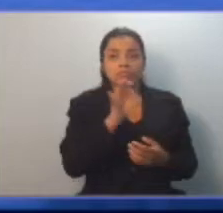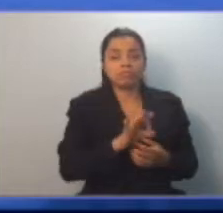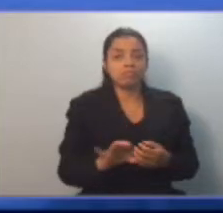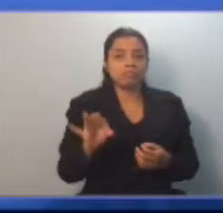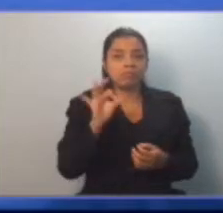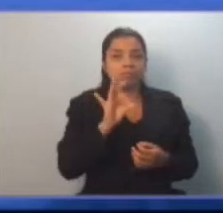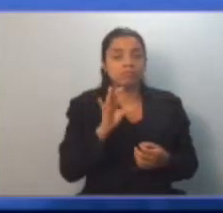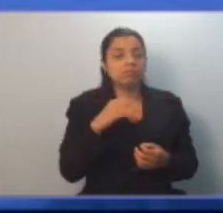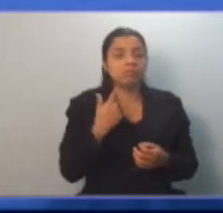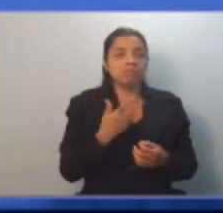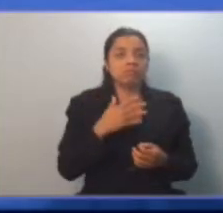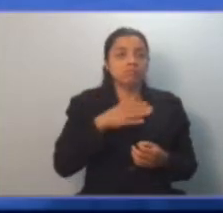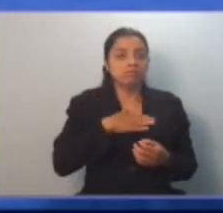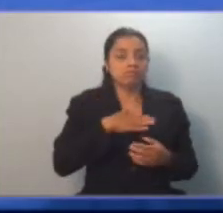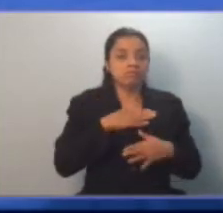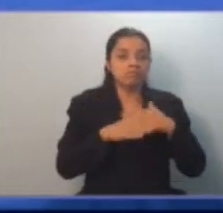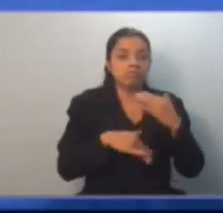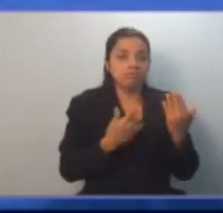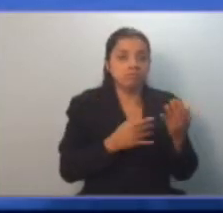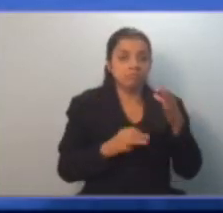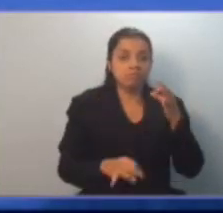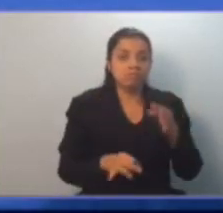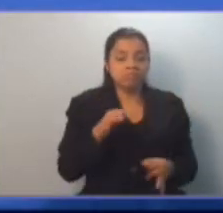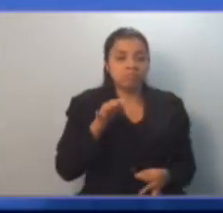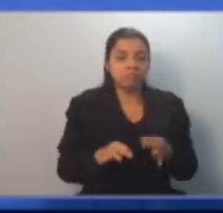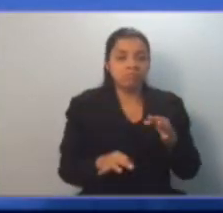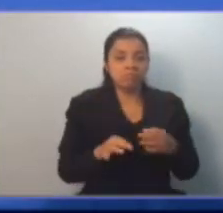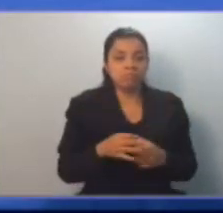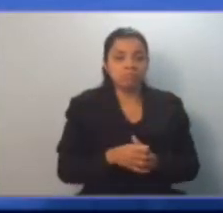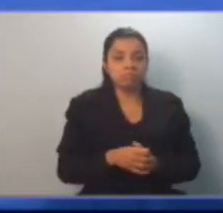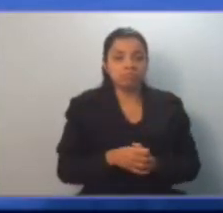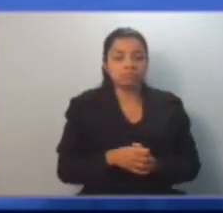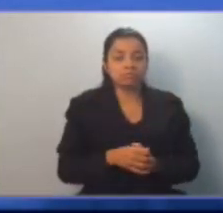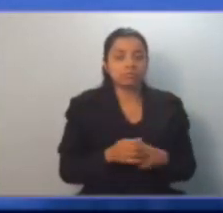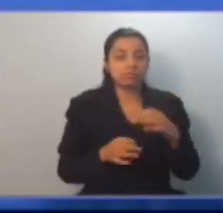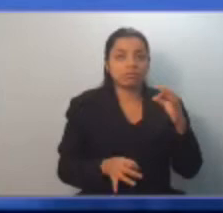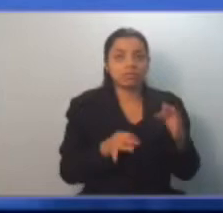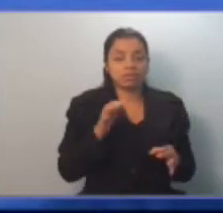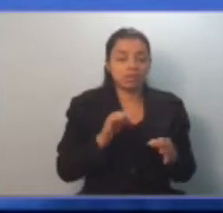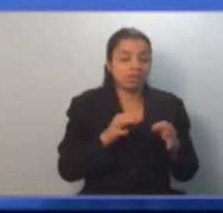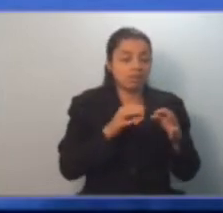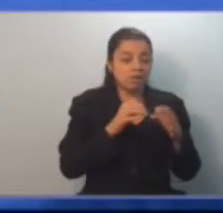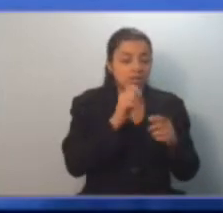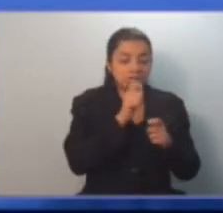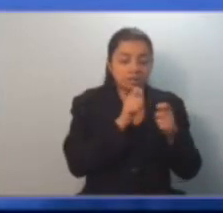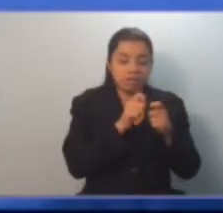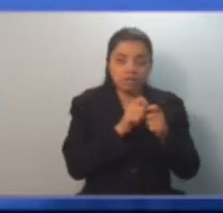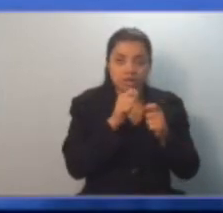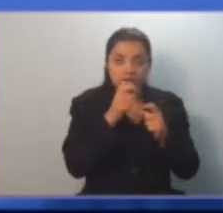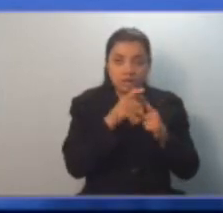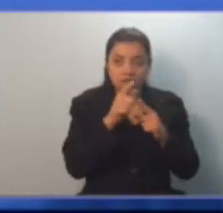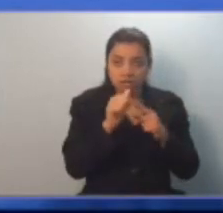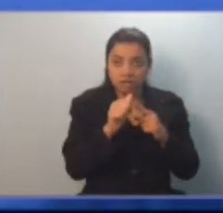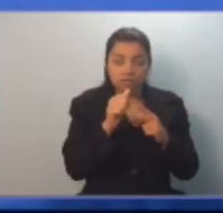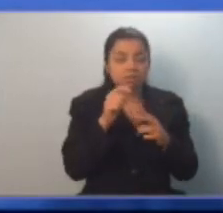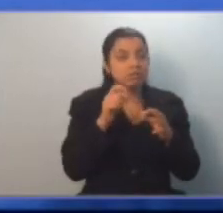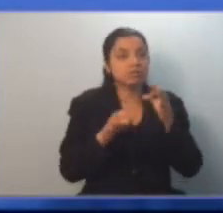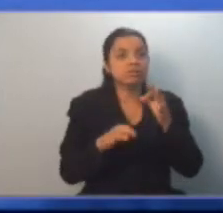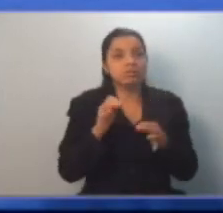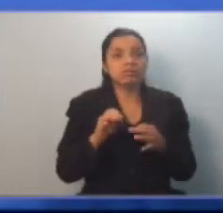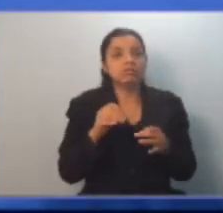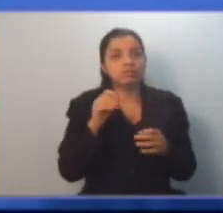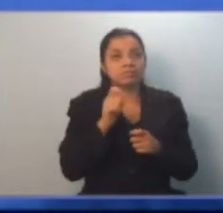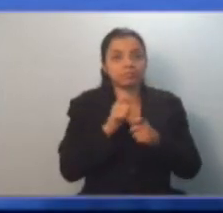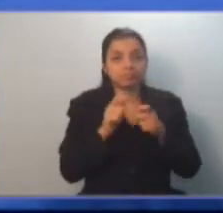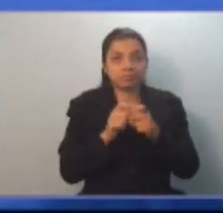fortalecerlos, y tenemos entonces aquí que hay el juzgado especializado A, el juzgado especializado B, se ha creado ya el tribunal especializado C, que